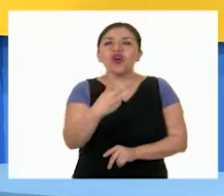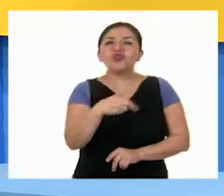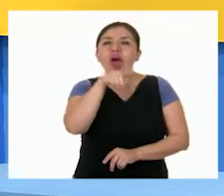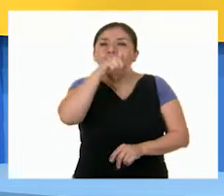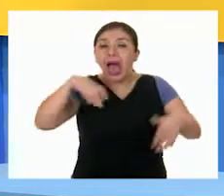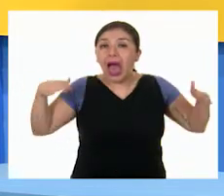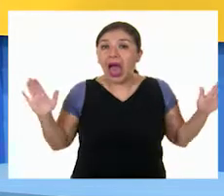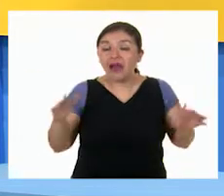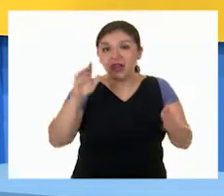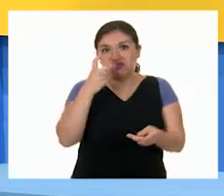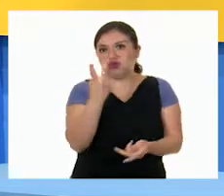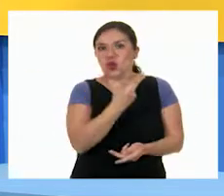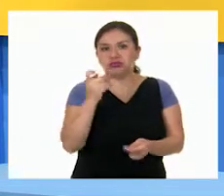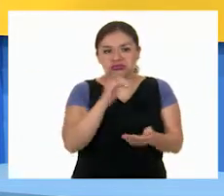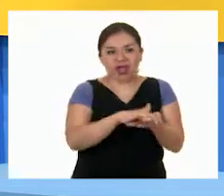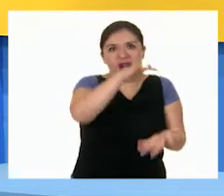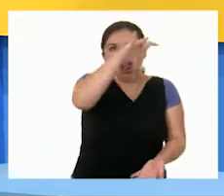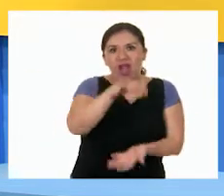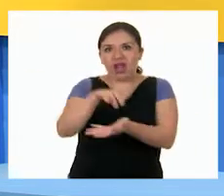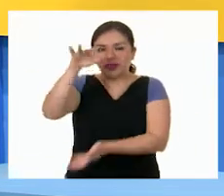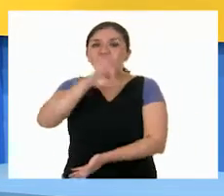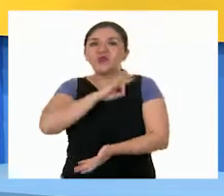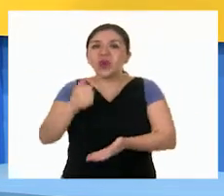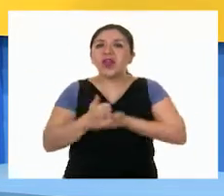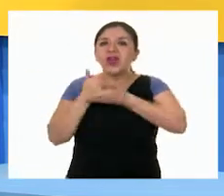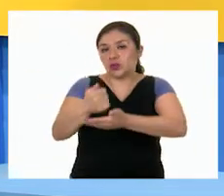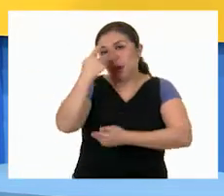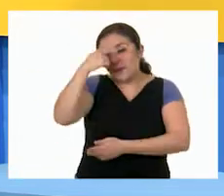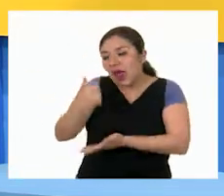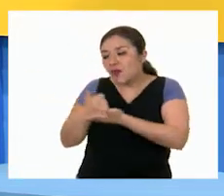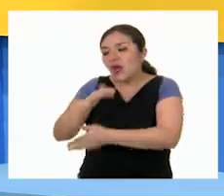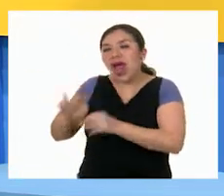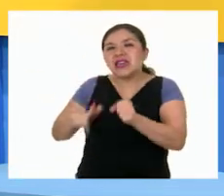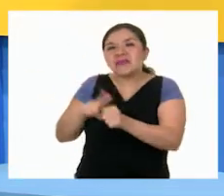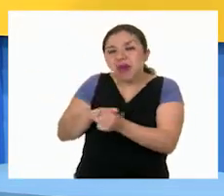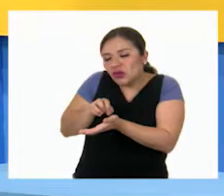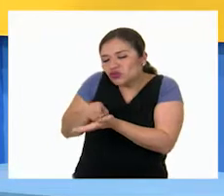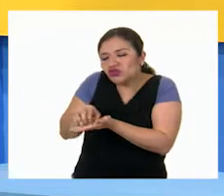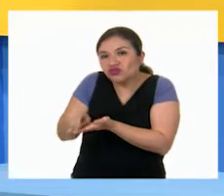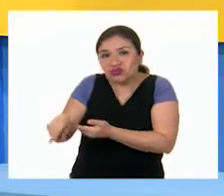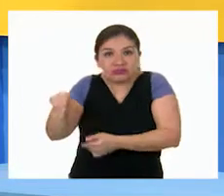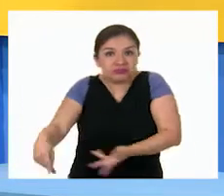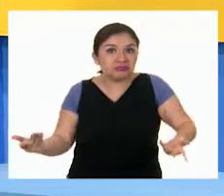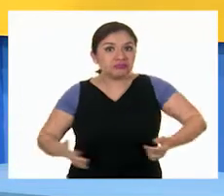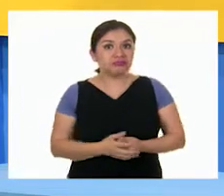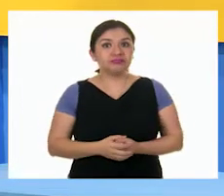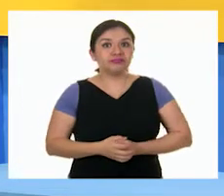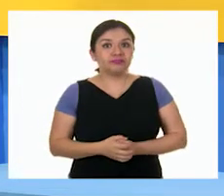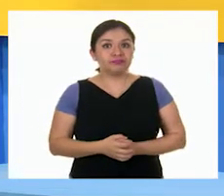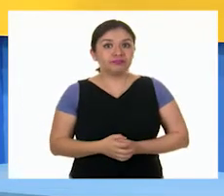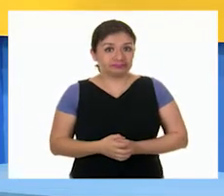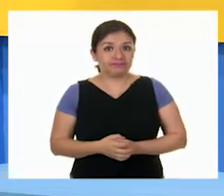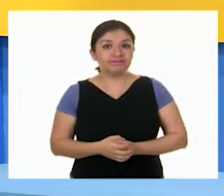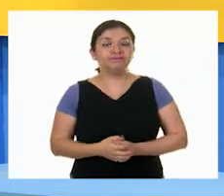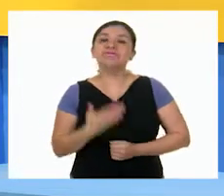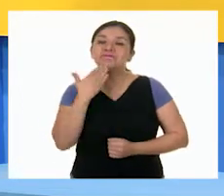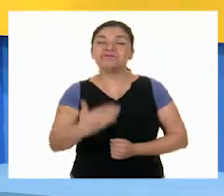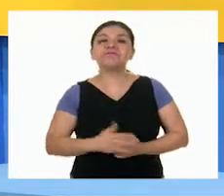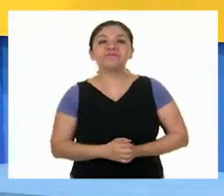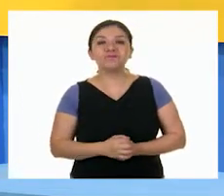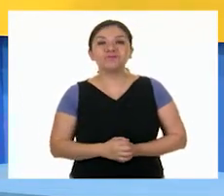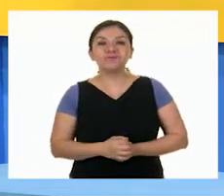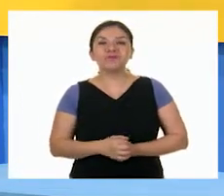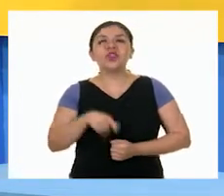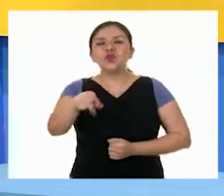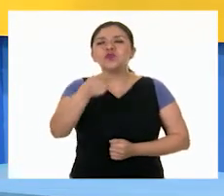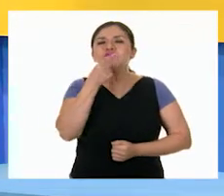aves grandes que pueden ayudar al insecto más pequeño. Ajá, Raulito. Bueno, ¿qué